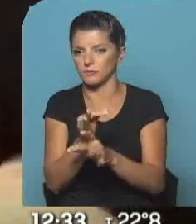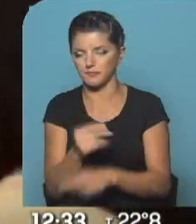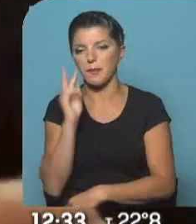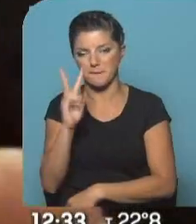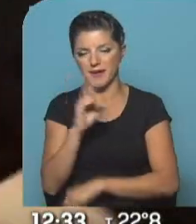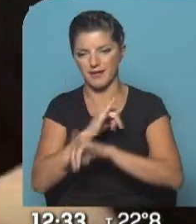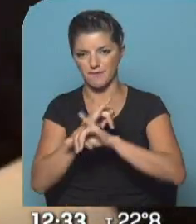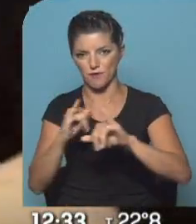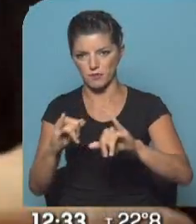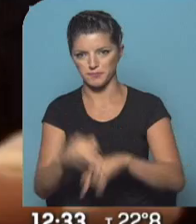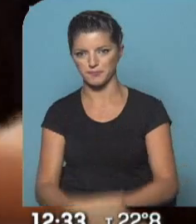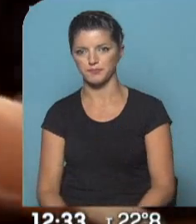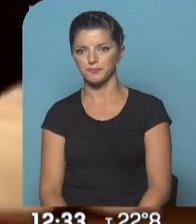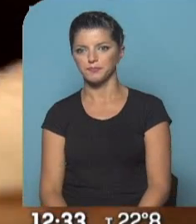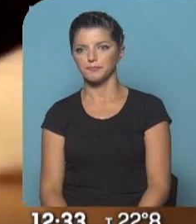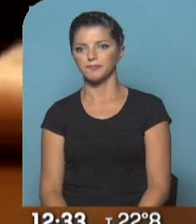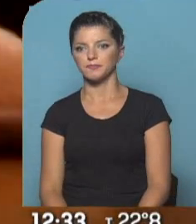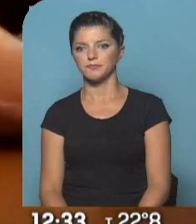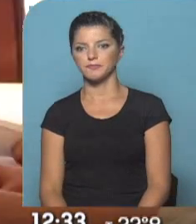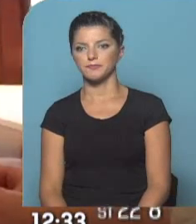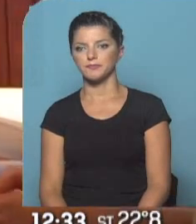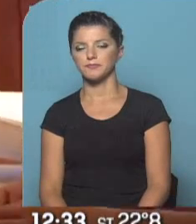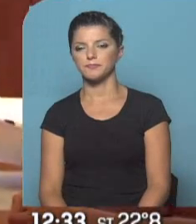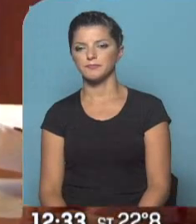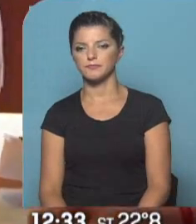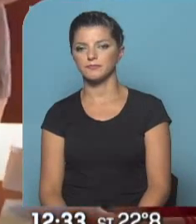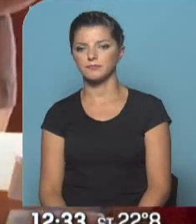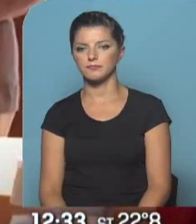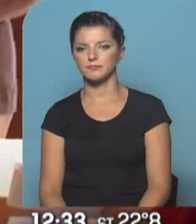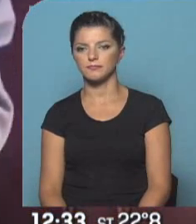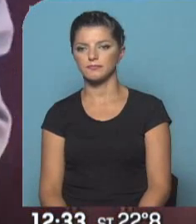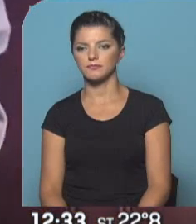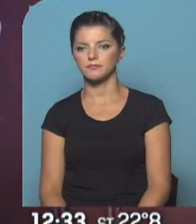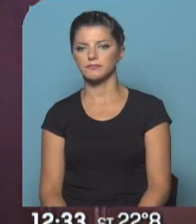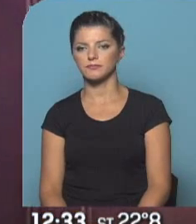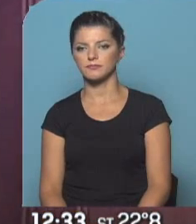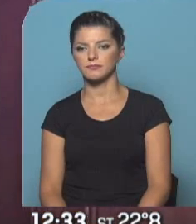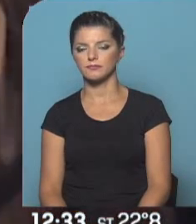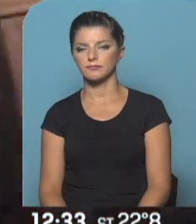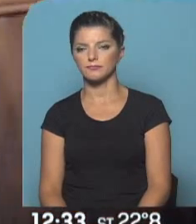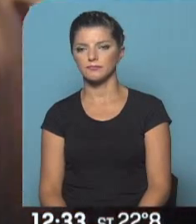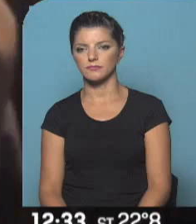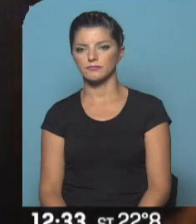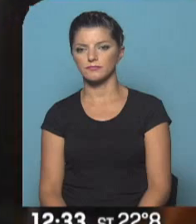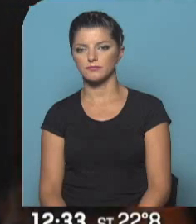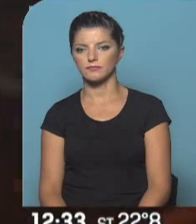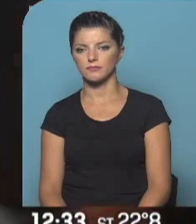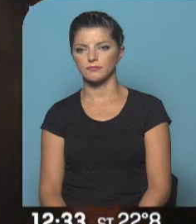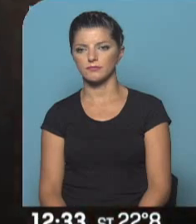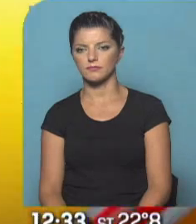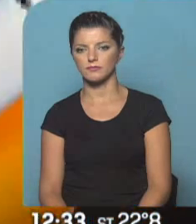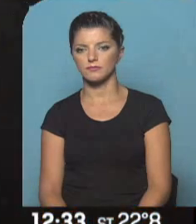analizamos. Las cosas no han cambiado mucho, presidente. Como vemos aquí, el clima político de Chile sigue siendo complejo. Están los